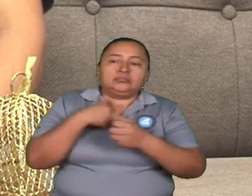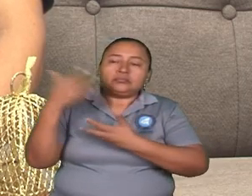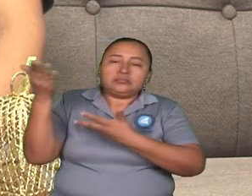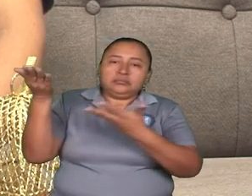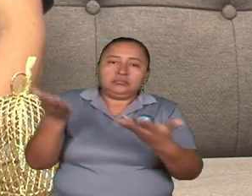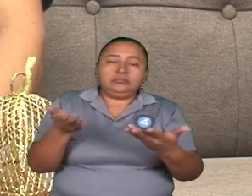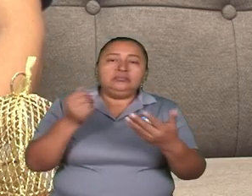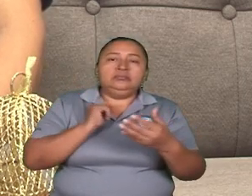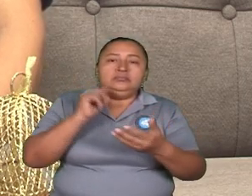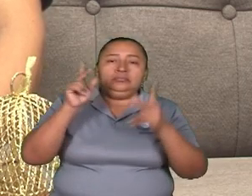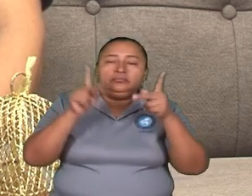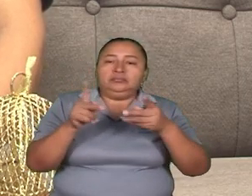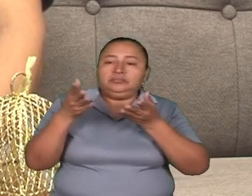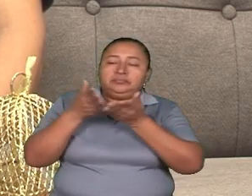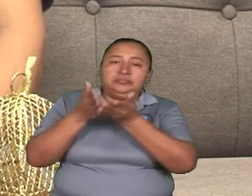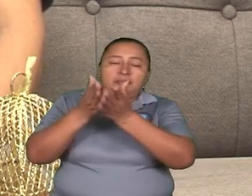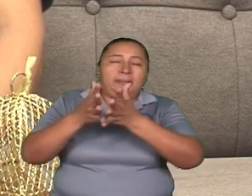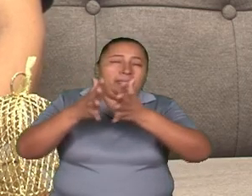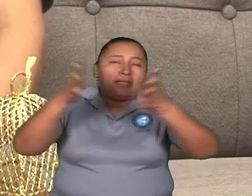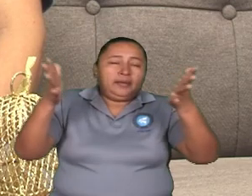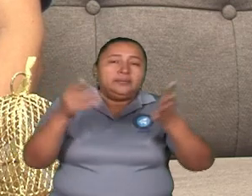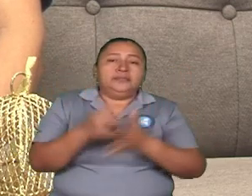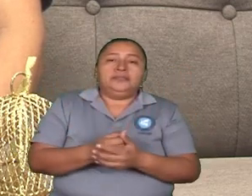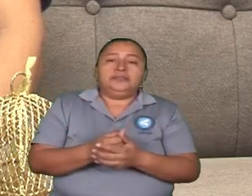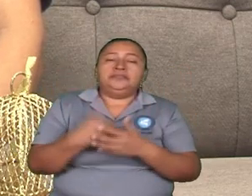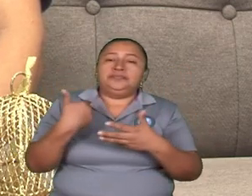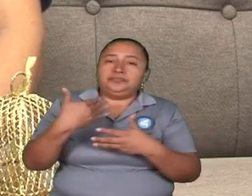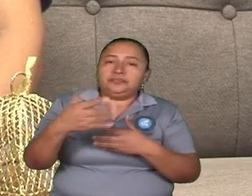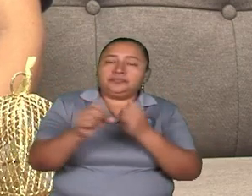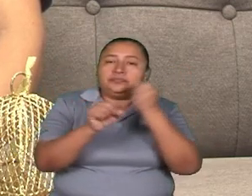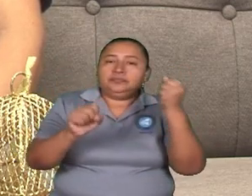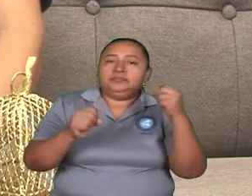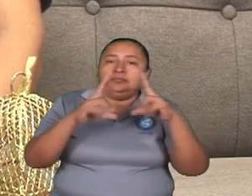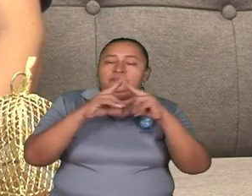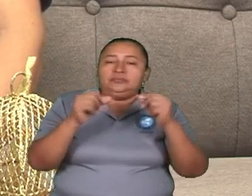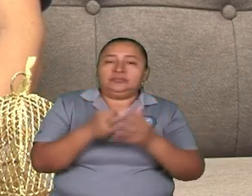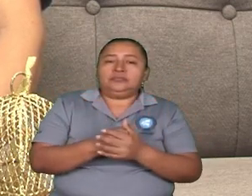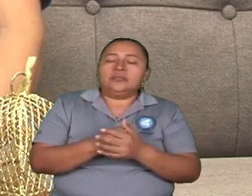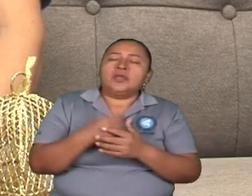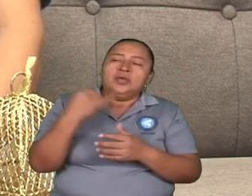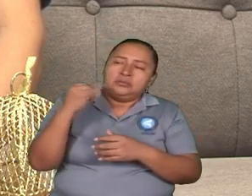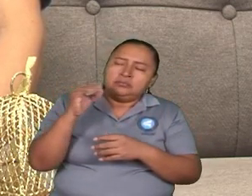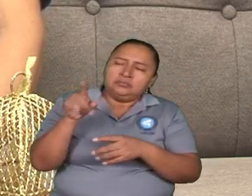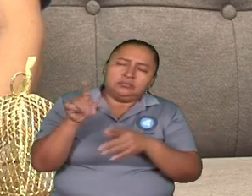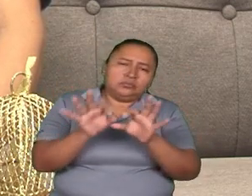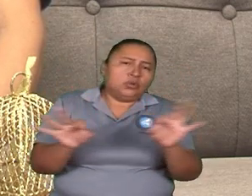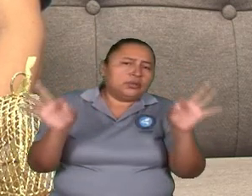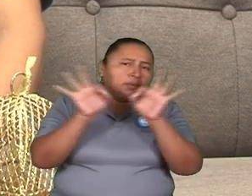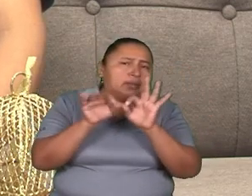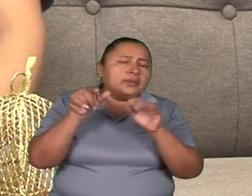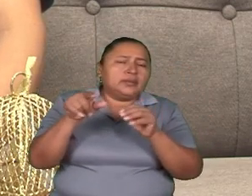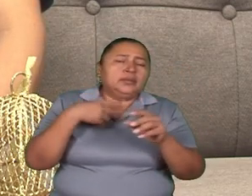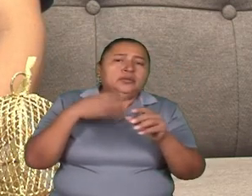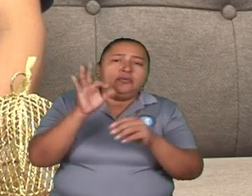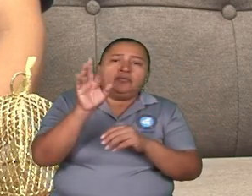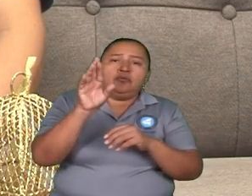turística de nuestro país. Y la expectativa sí es, ya tenemos una calendarización ¿verdad? Porque este son las